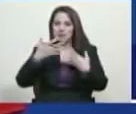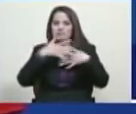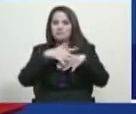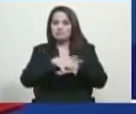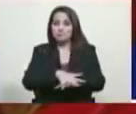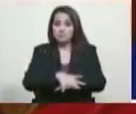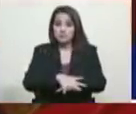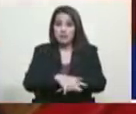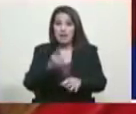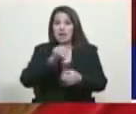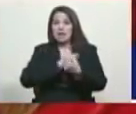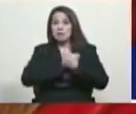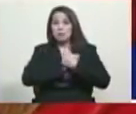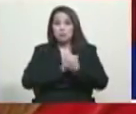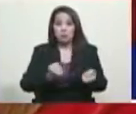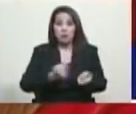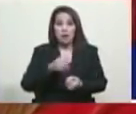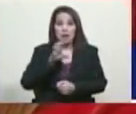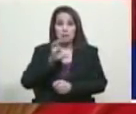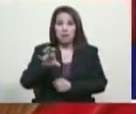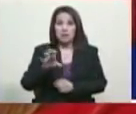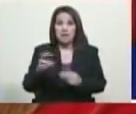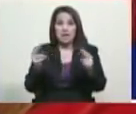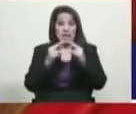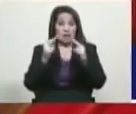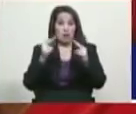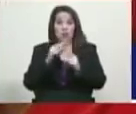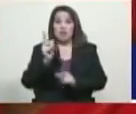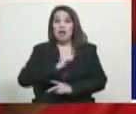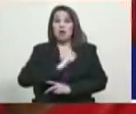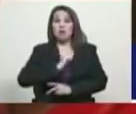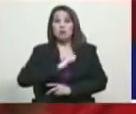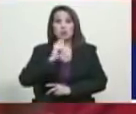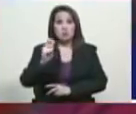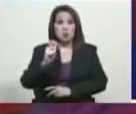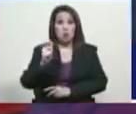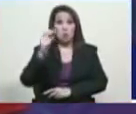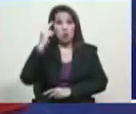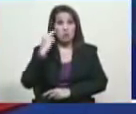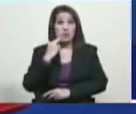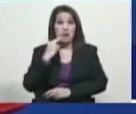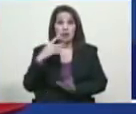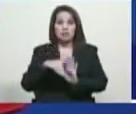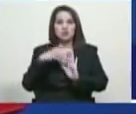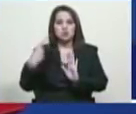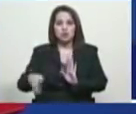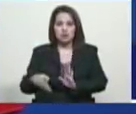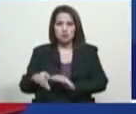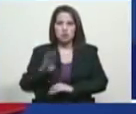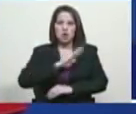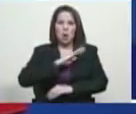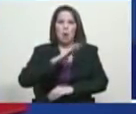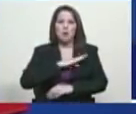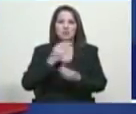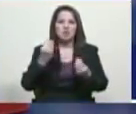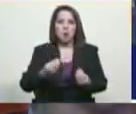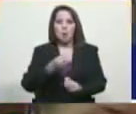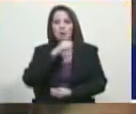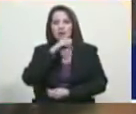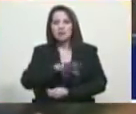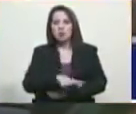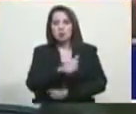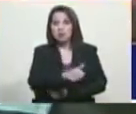la patria, conocedores de la Constitución bolivariana y de sus derechos, de sus raíces